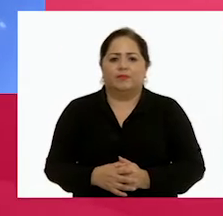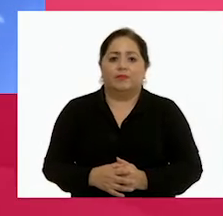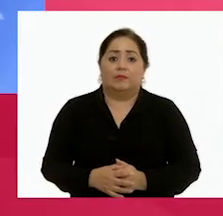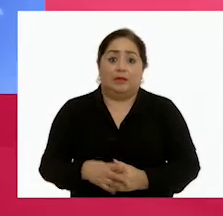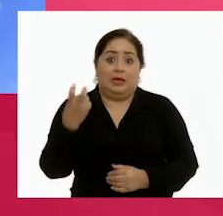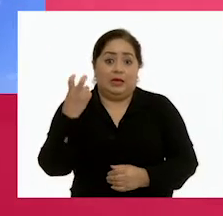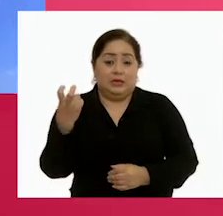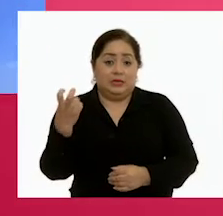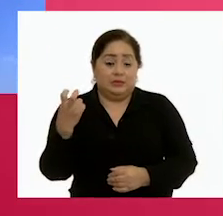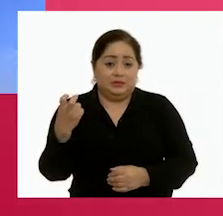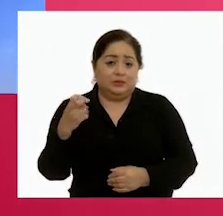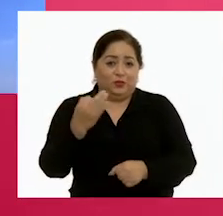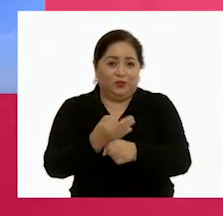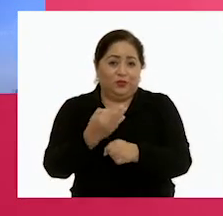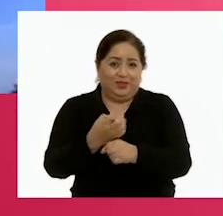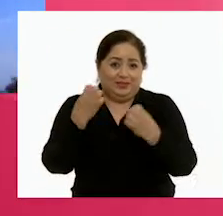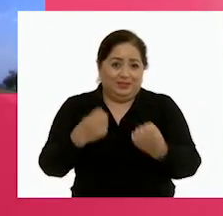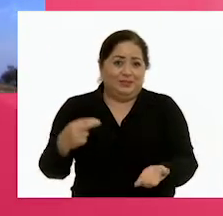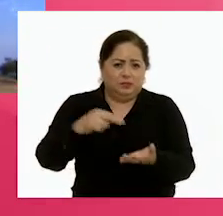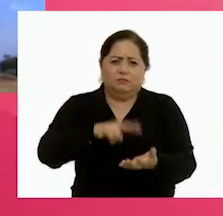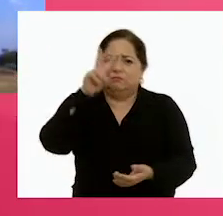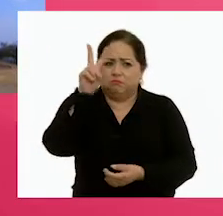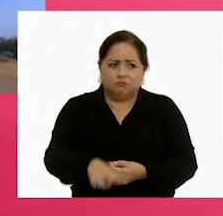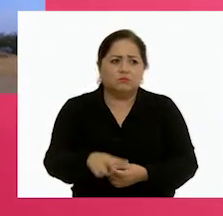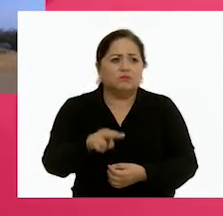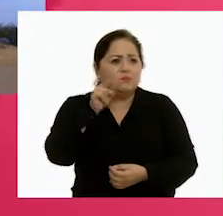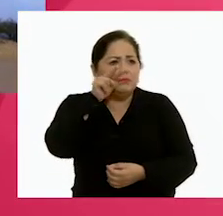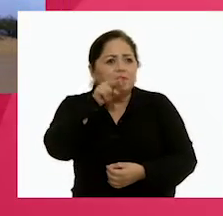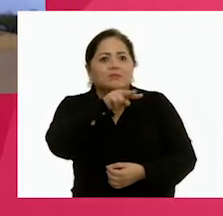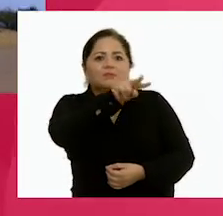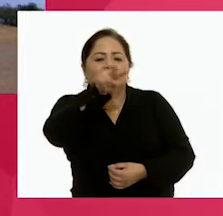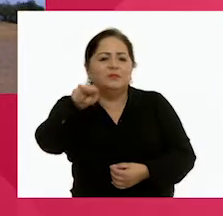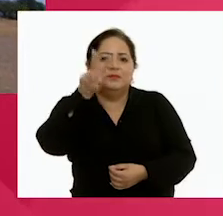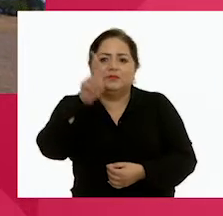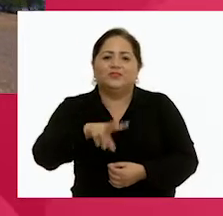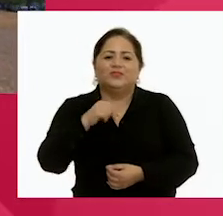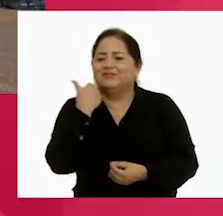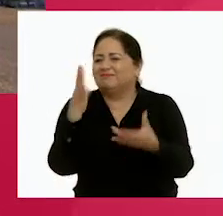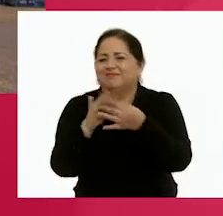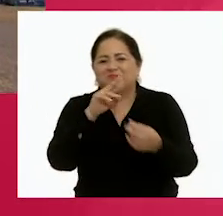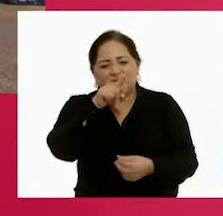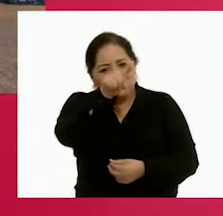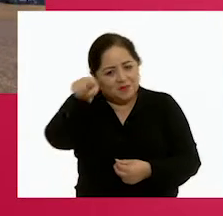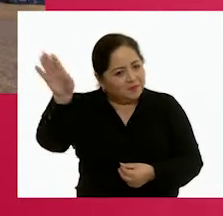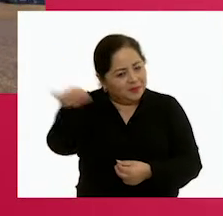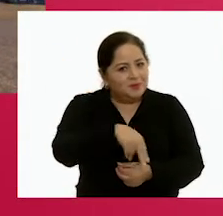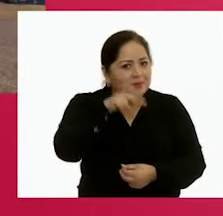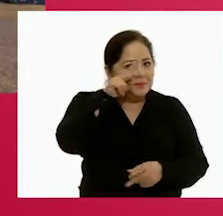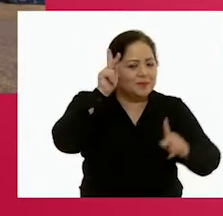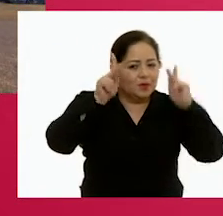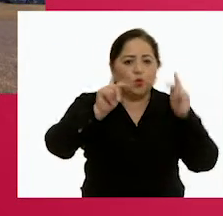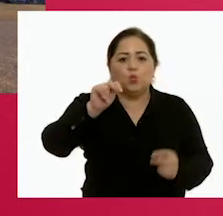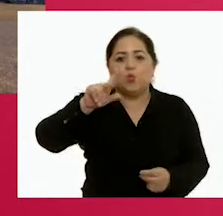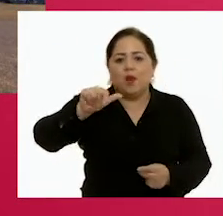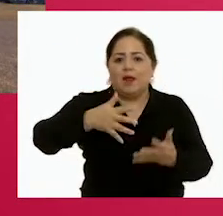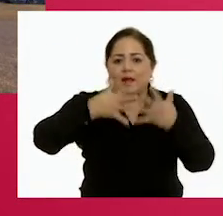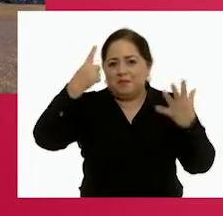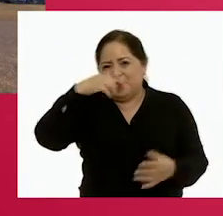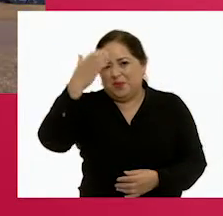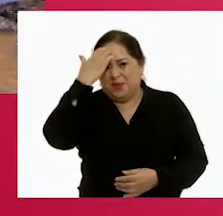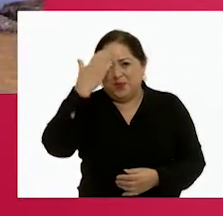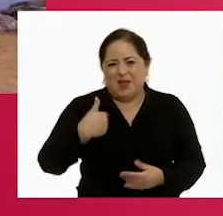Desde este punto en el que nos encontramos ahorita, de verdad tenemos una vista que no les quiero contar. Tienen que visitar Tula Grande para que conozcan de lo